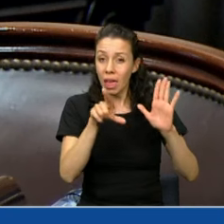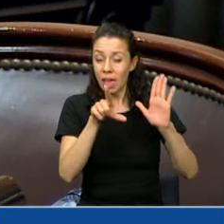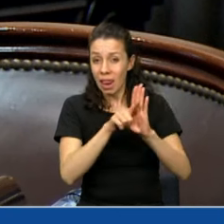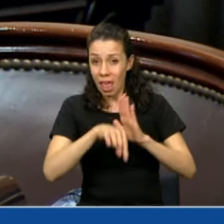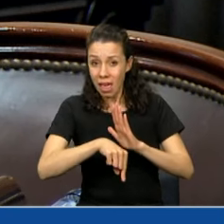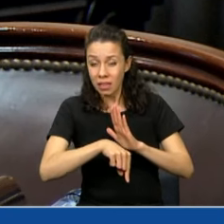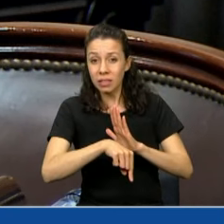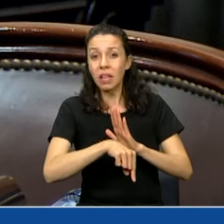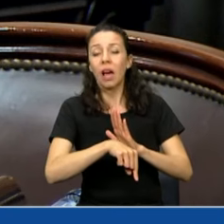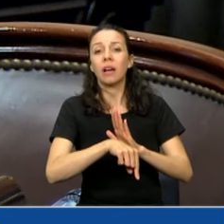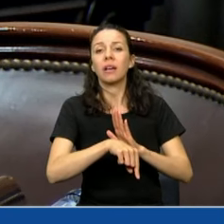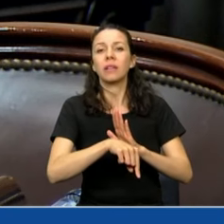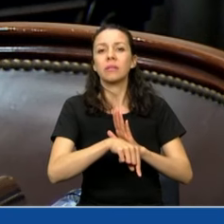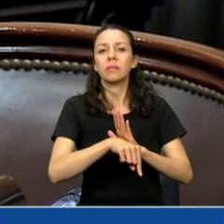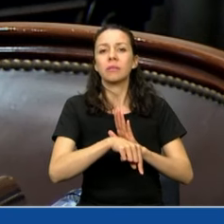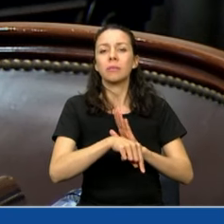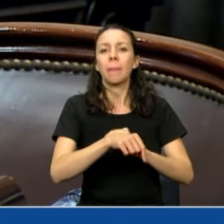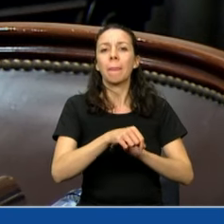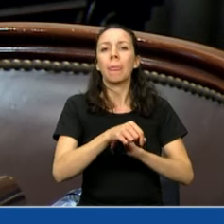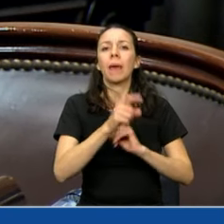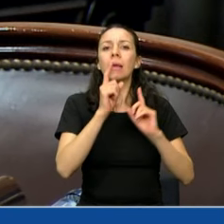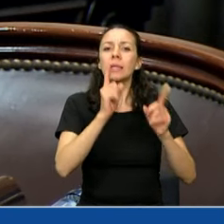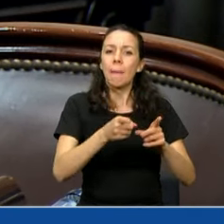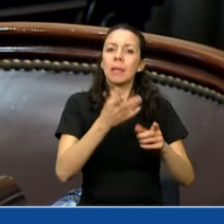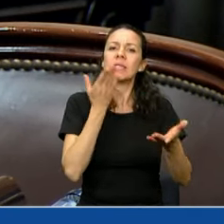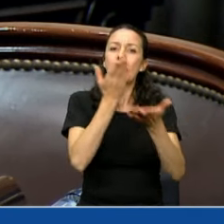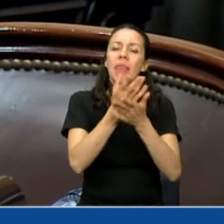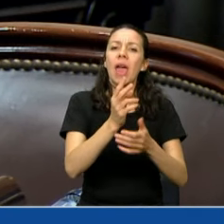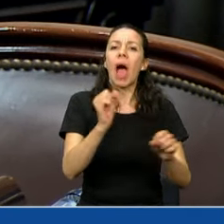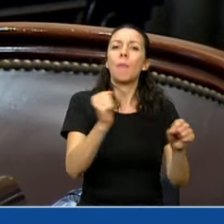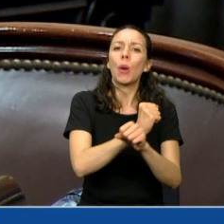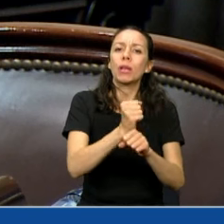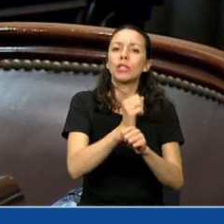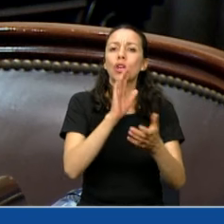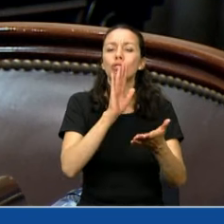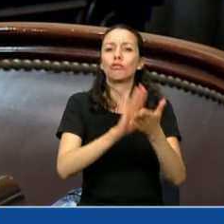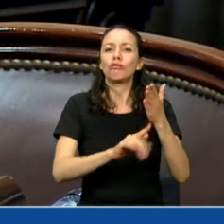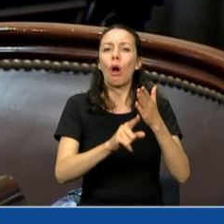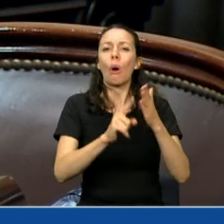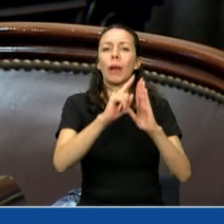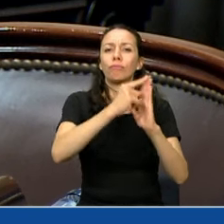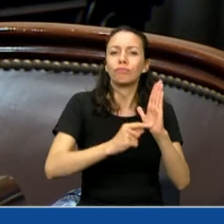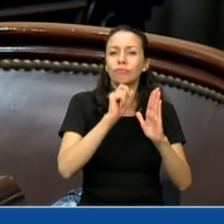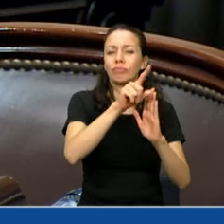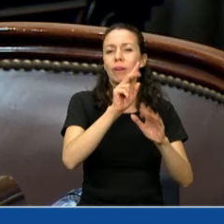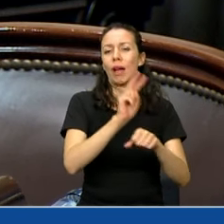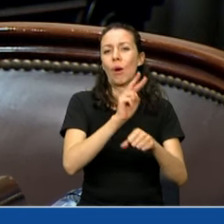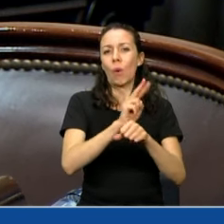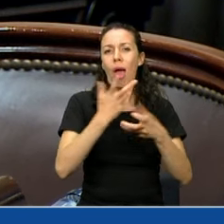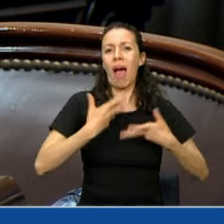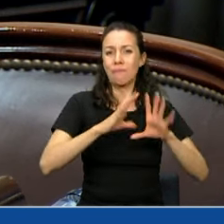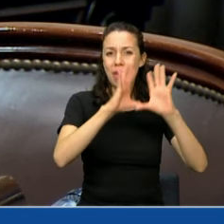legal la aprobación de los permisos ambientales correspondientes y aquí agregamos de